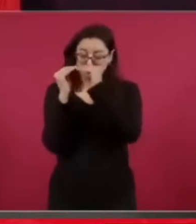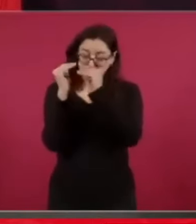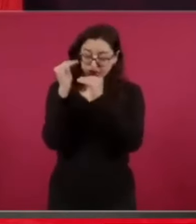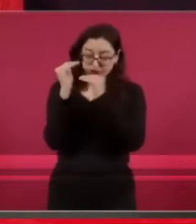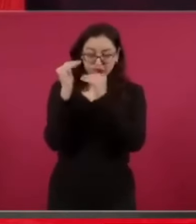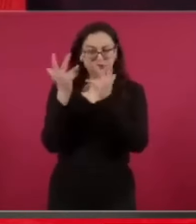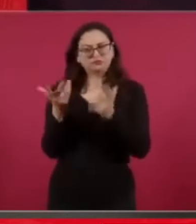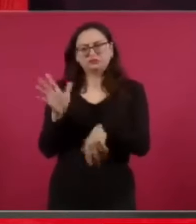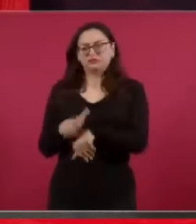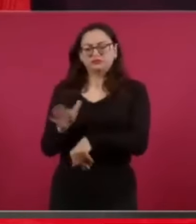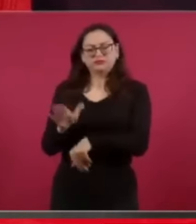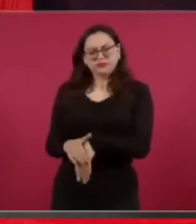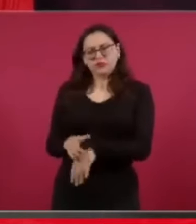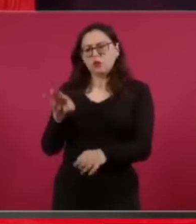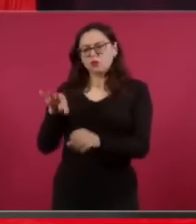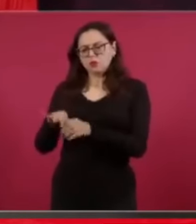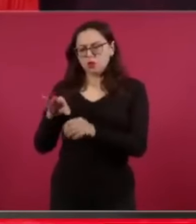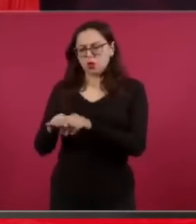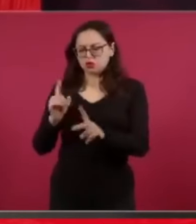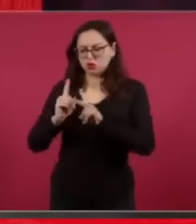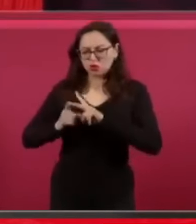y se negaron.